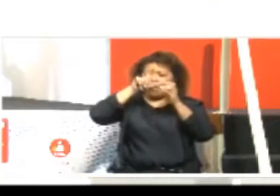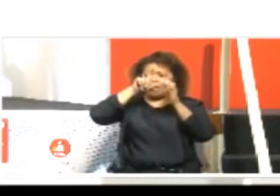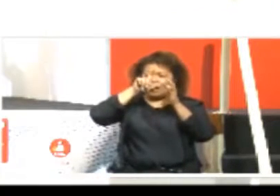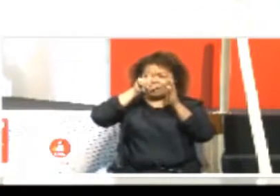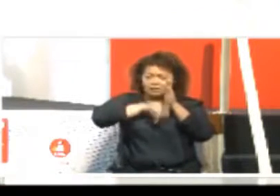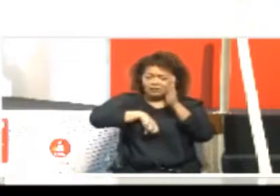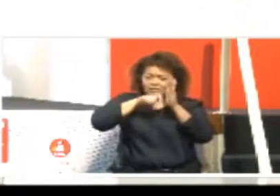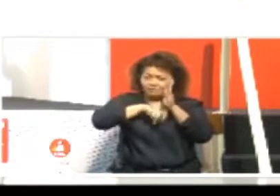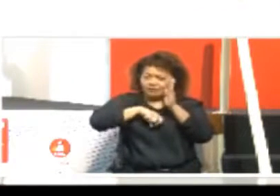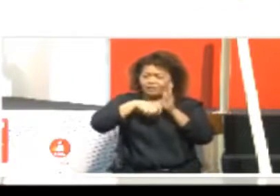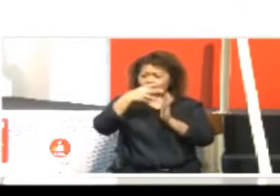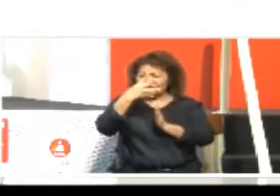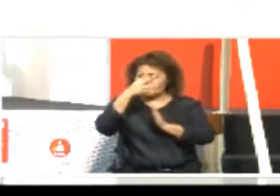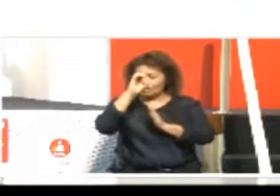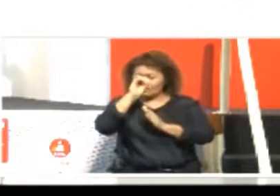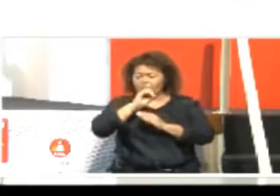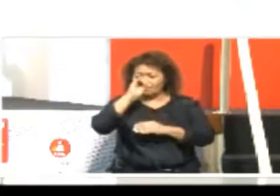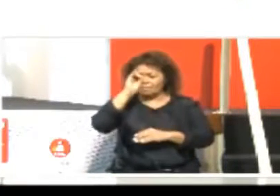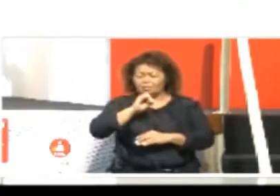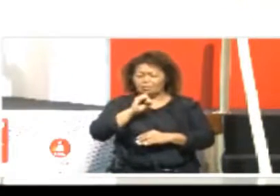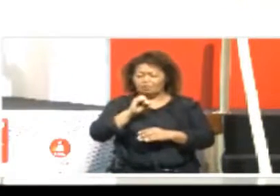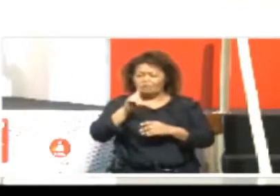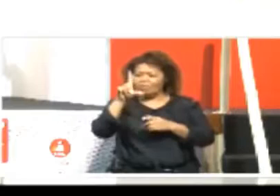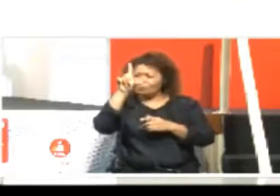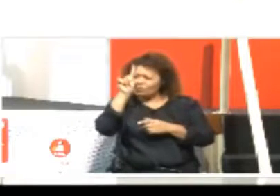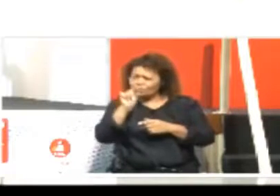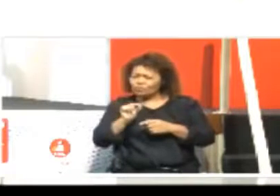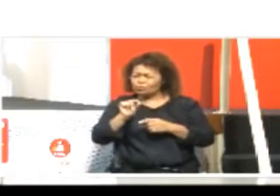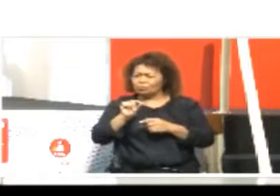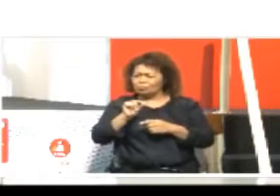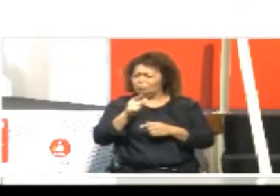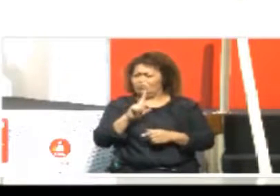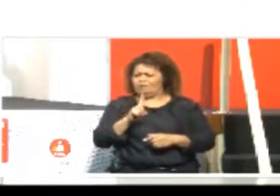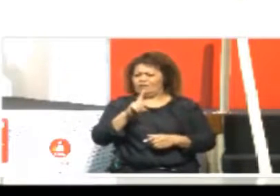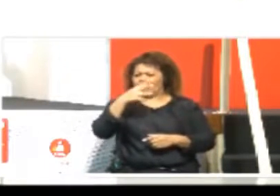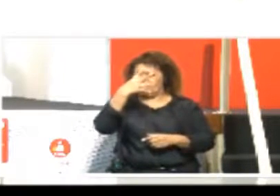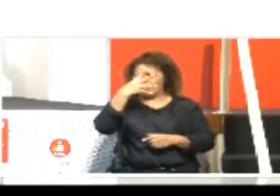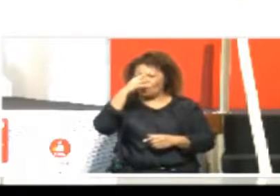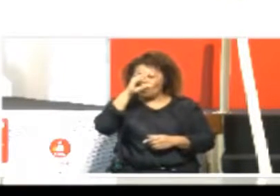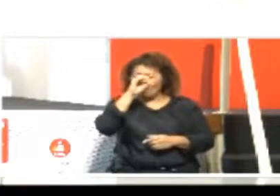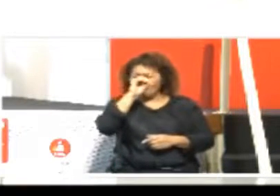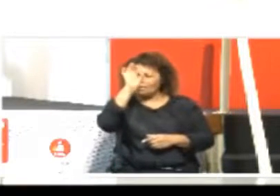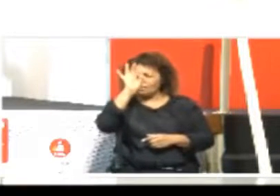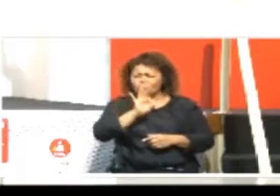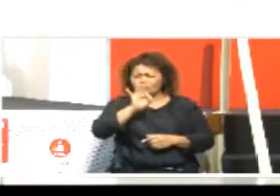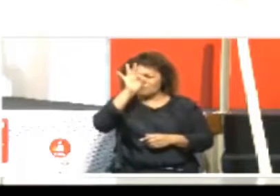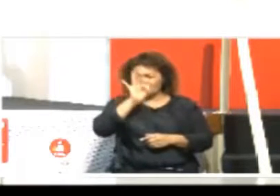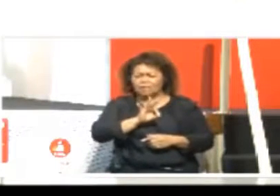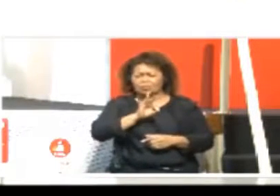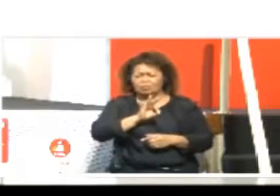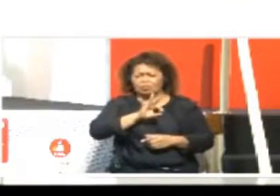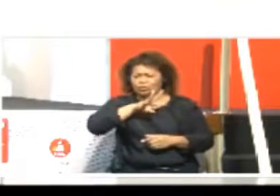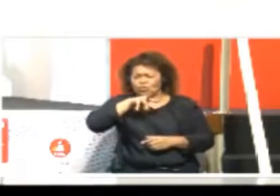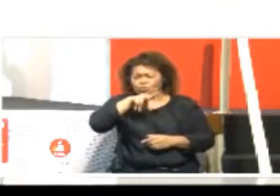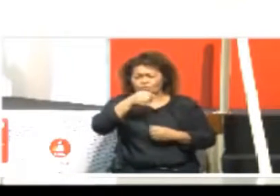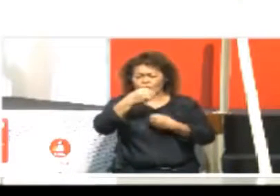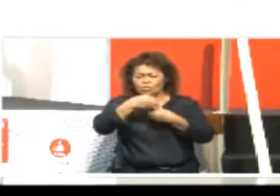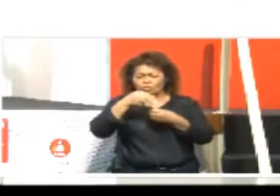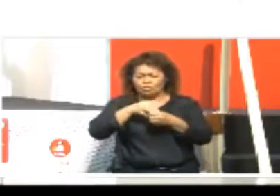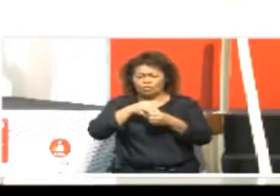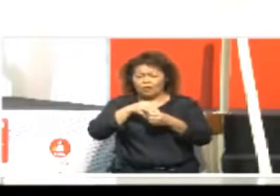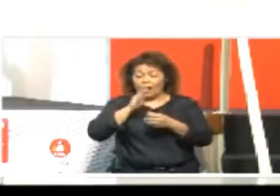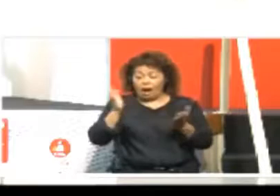les vamos a reducir. Ya no se van a poder endeudar el 40% del total de ingresos, sino solo el 25%. Entonces, se